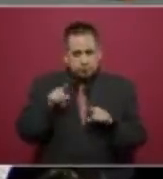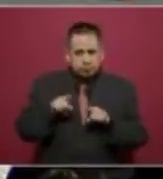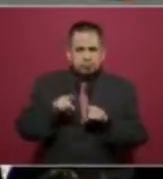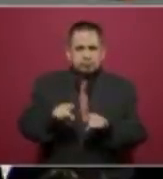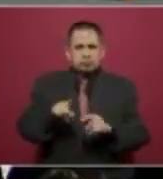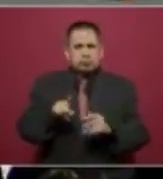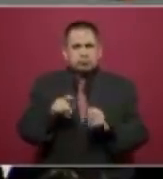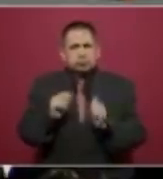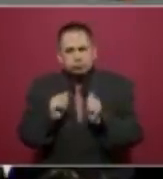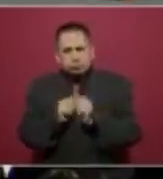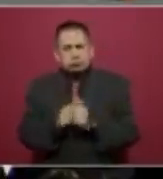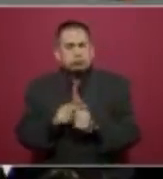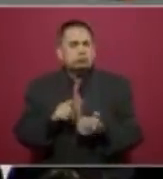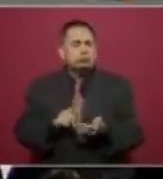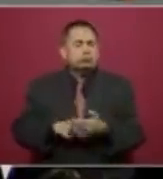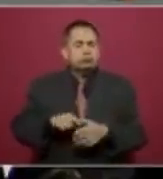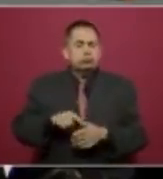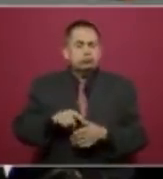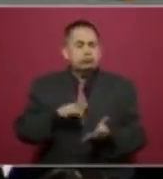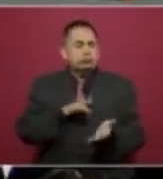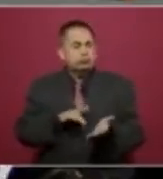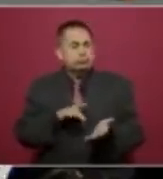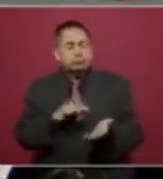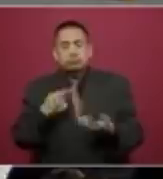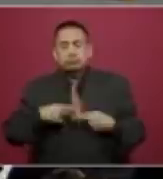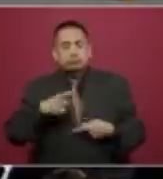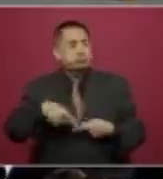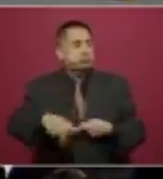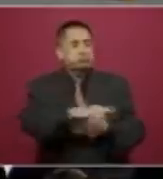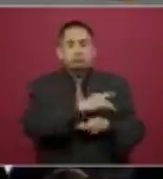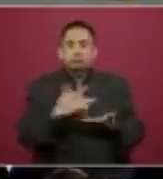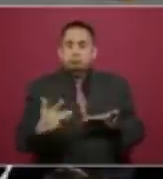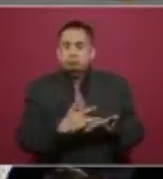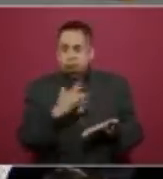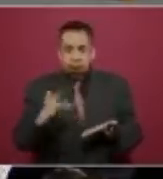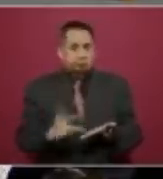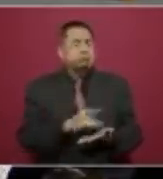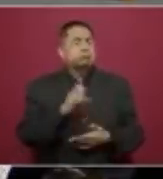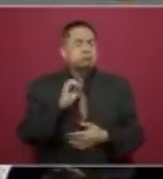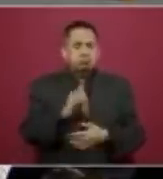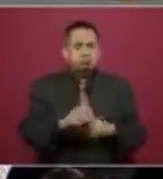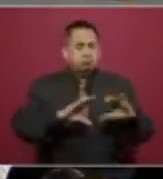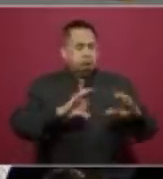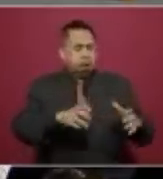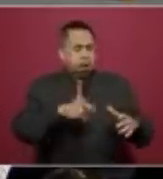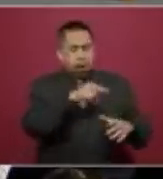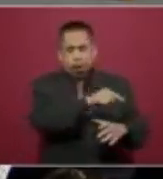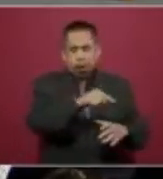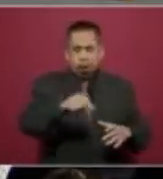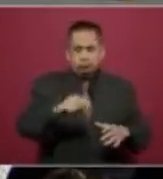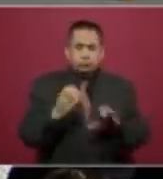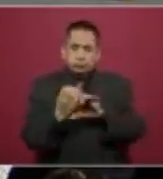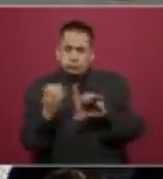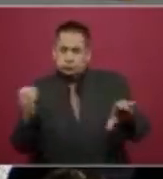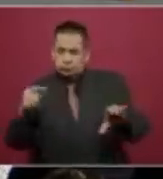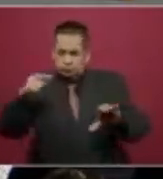del apoyo de la gente. En las comunidades por donde pasan los ductos nos está apoyando